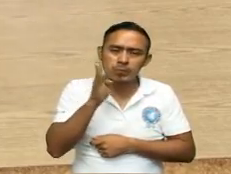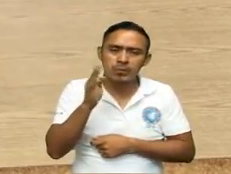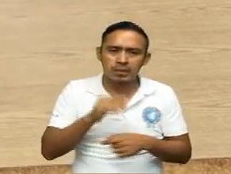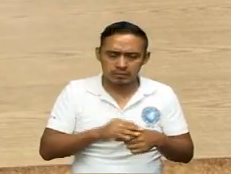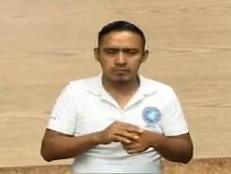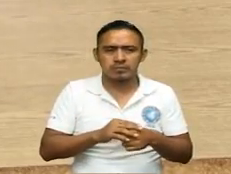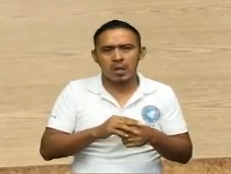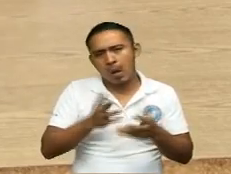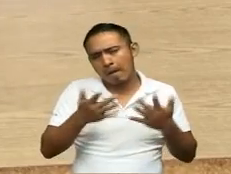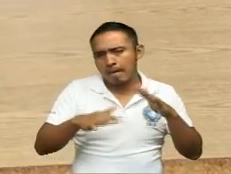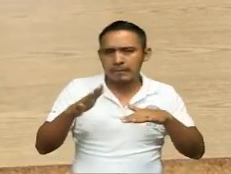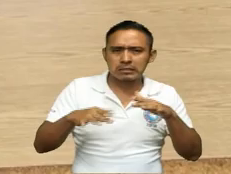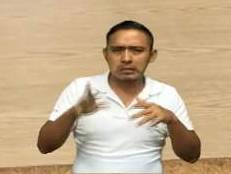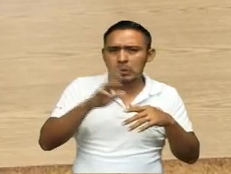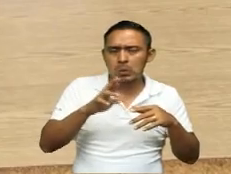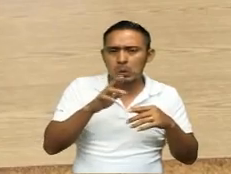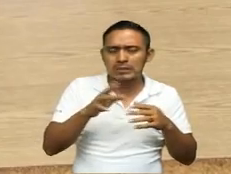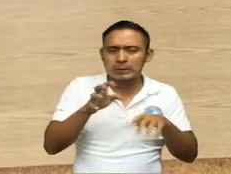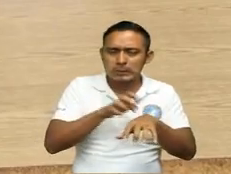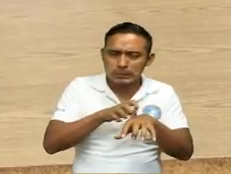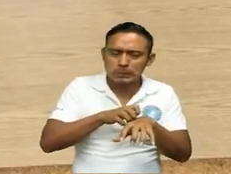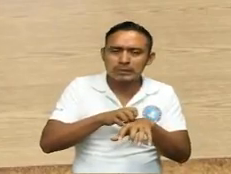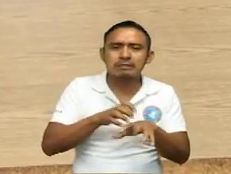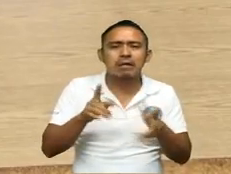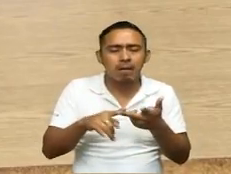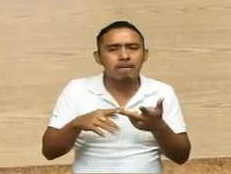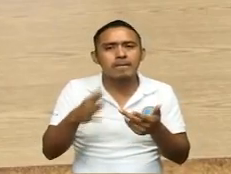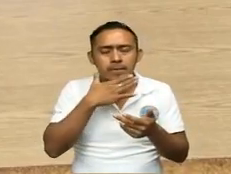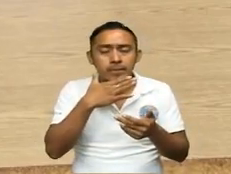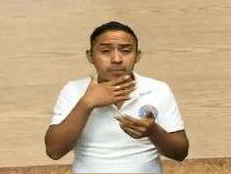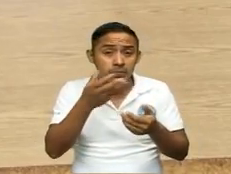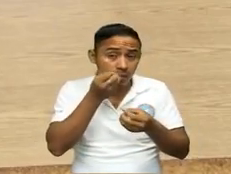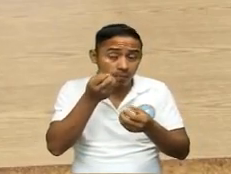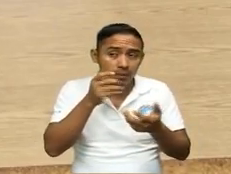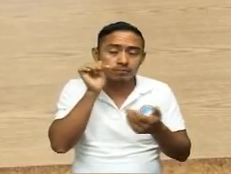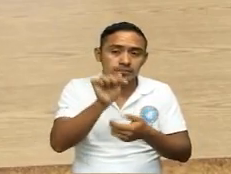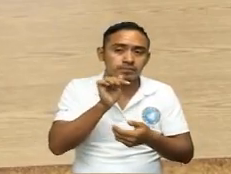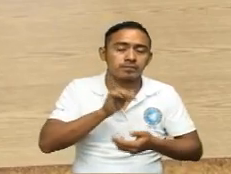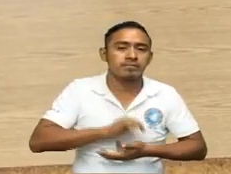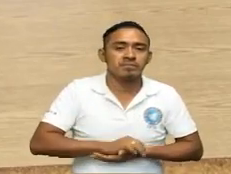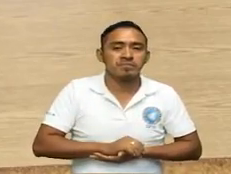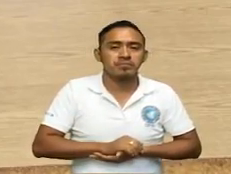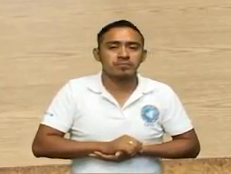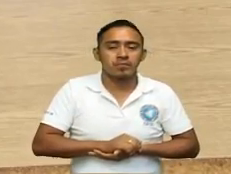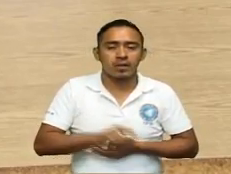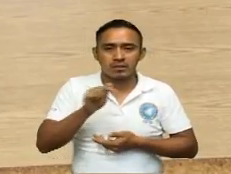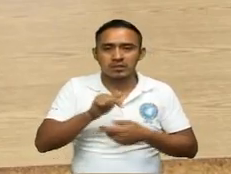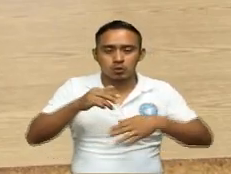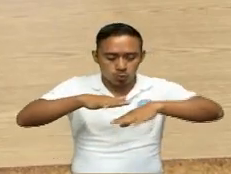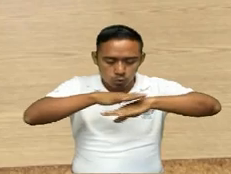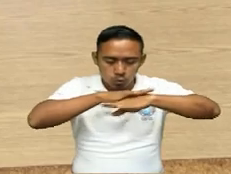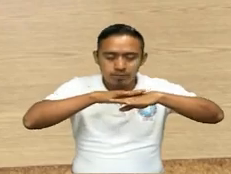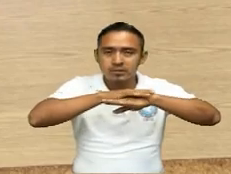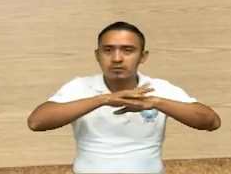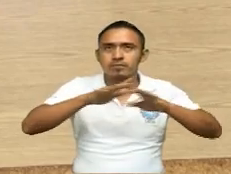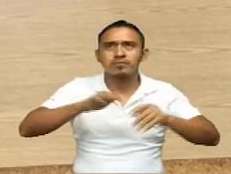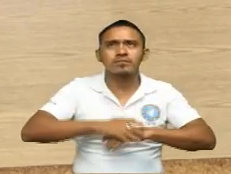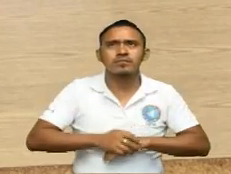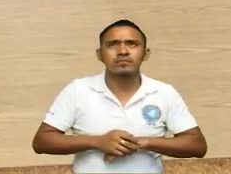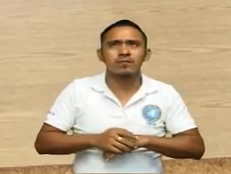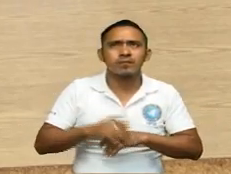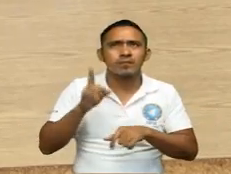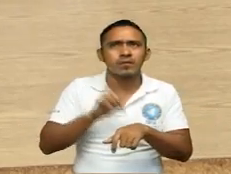está rojita, le arde a los niños, les dificulta comer. Entonces, ese está dentro de las micosis superficiales en los niños. Aquí tenemos, doctora, a un